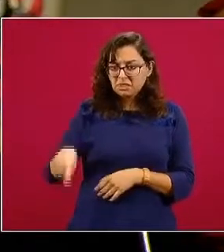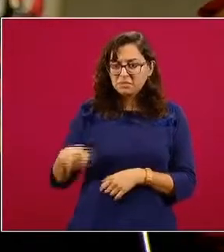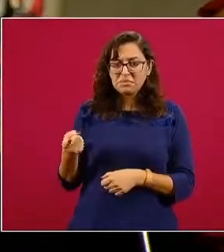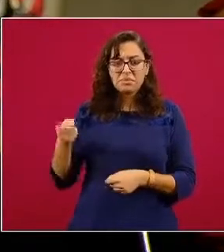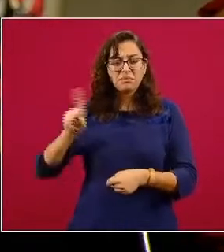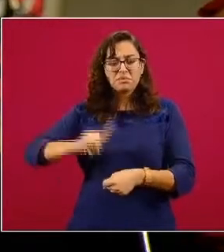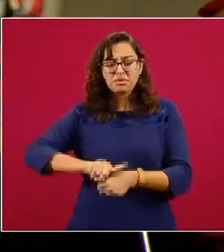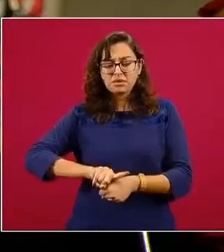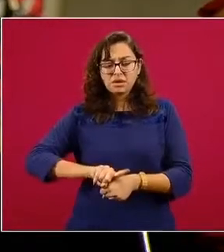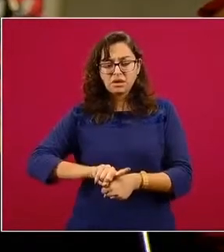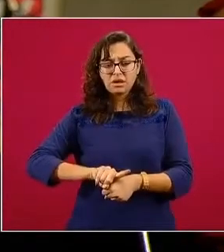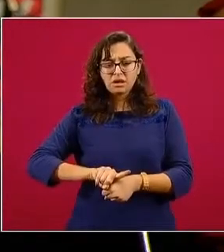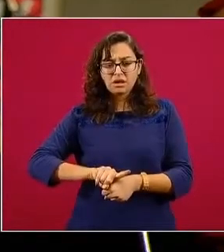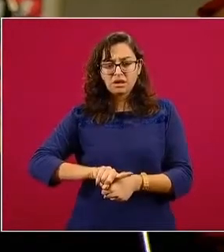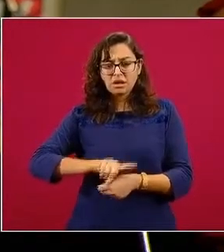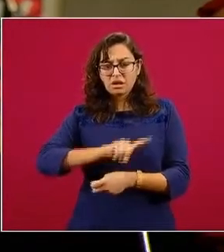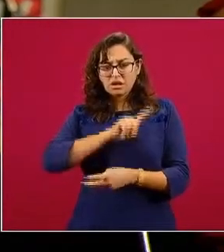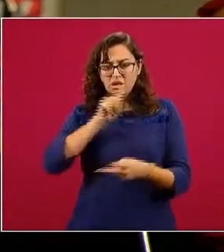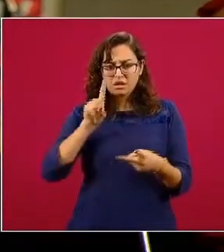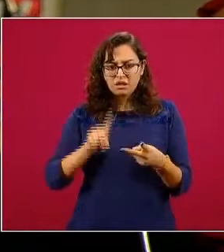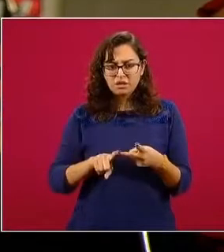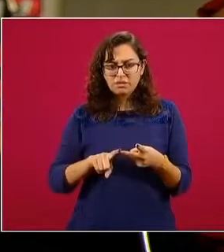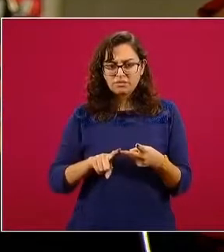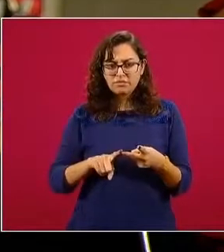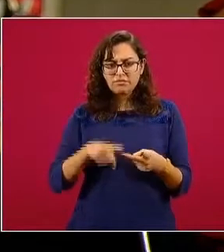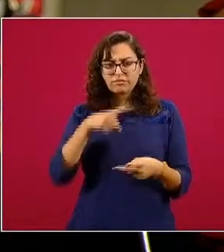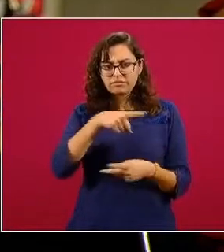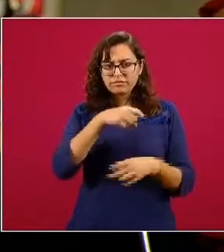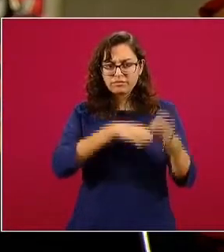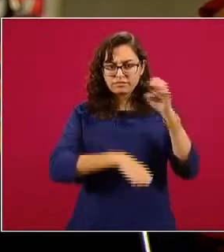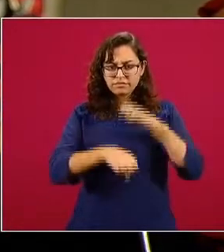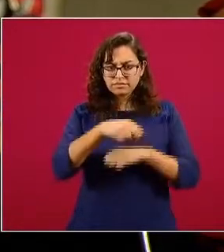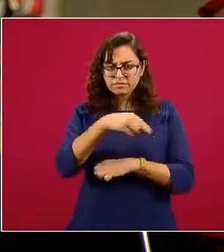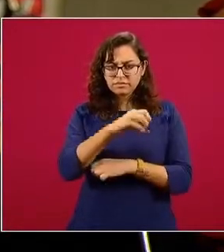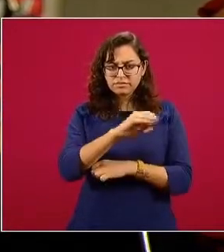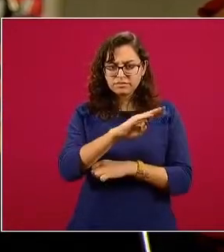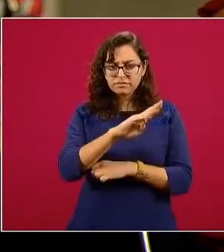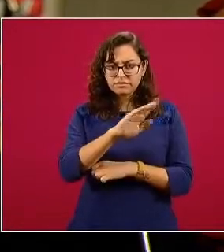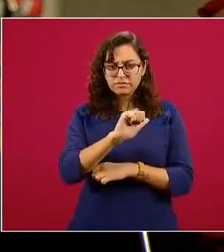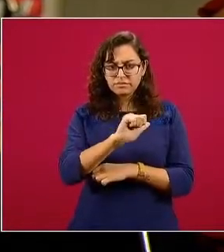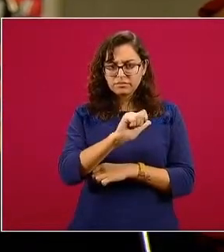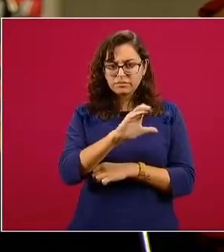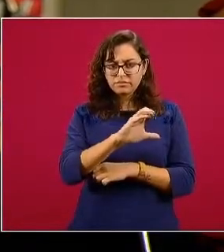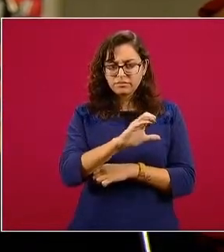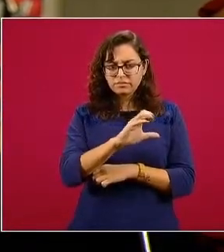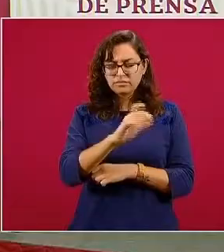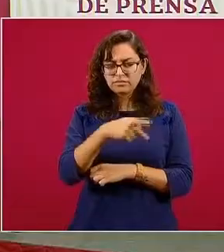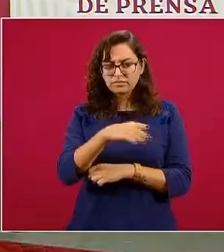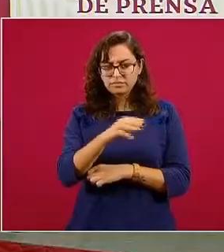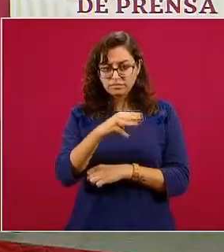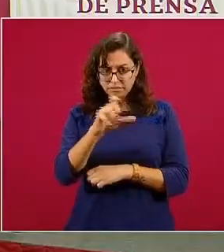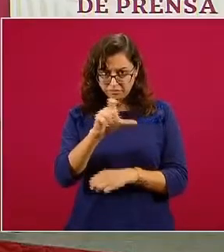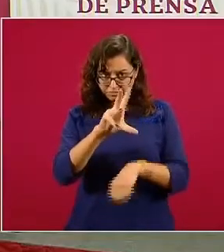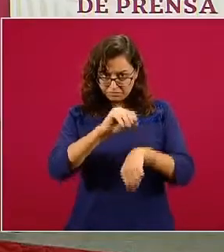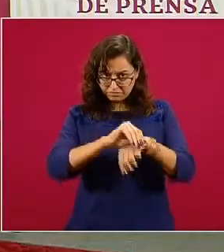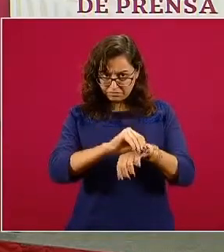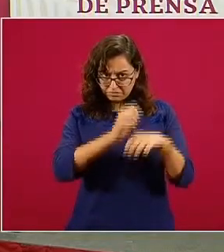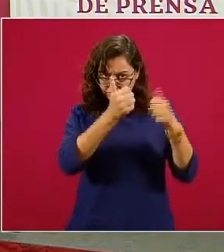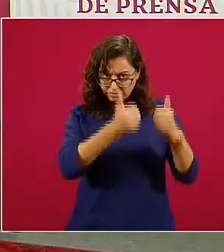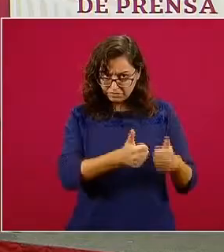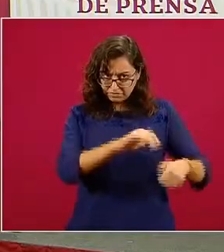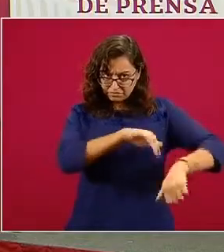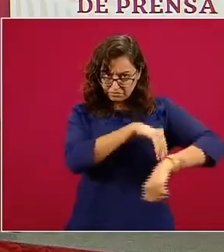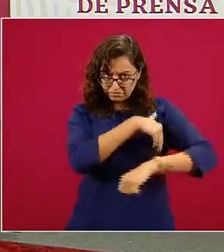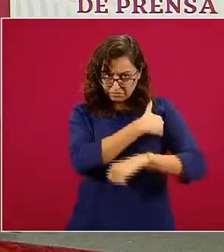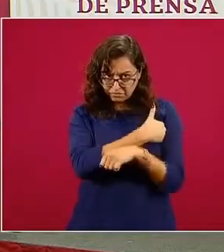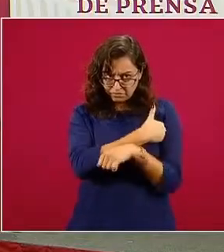pues según entendemos. También, las empresas Novak y Chemex cuentan con permisos y registros para almacenar e importar estos